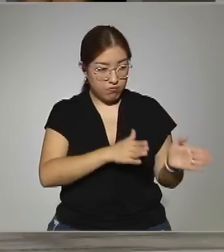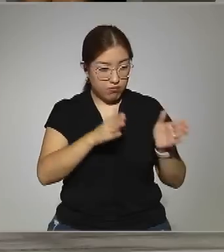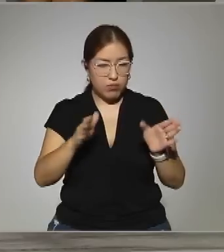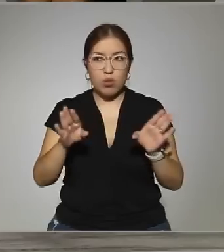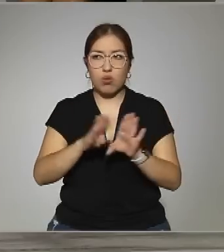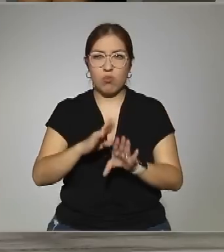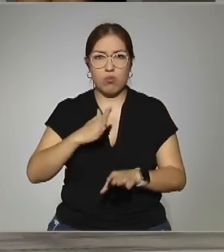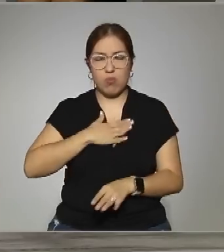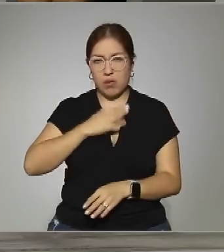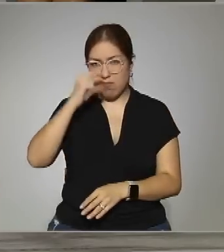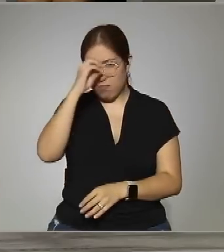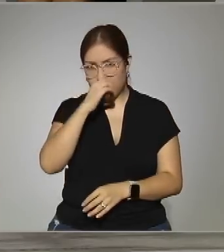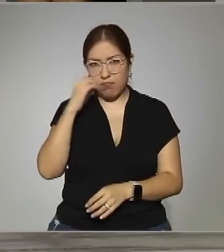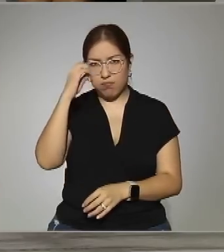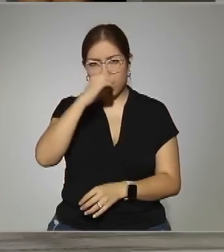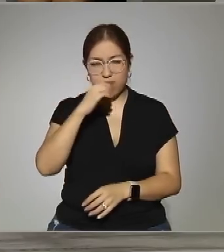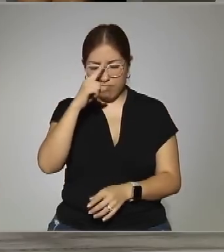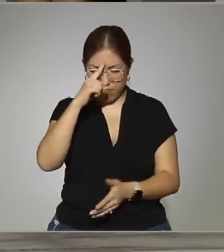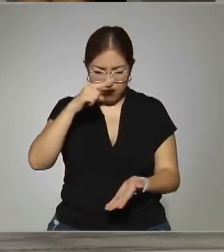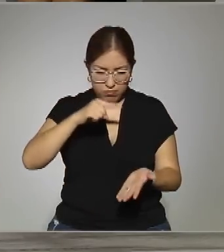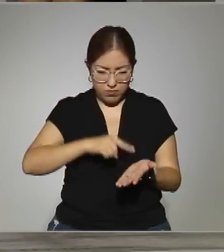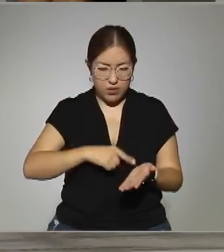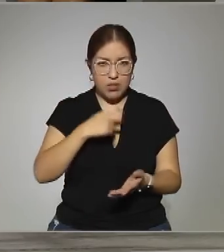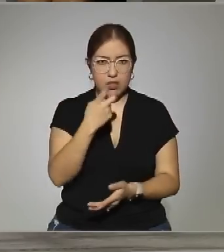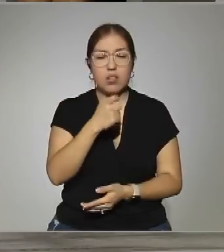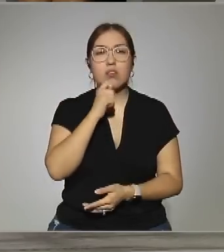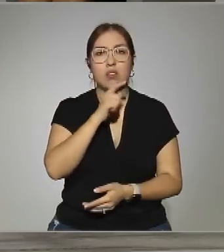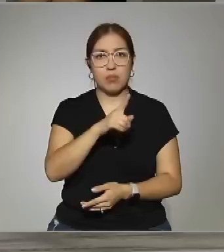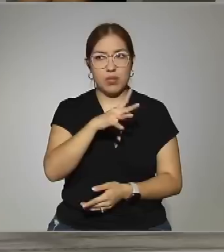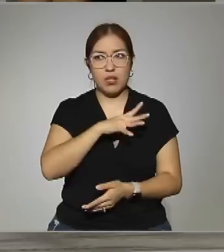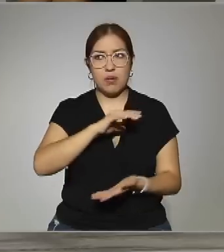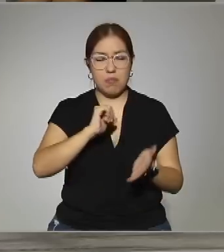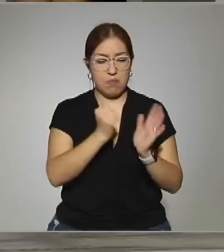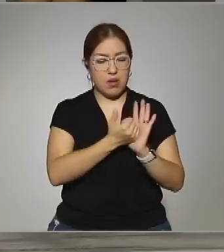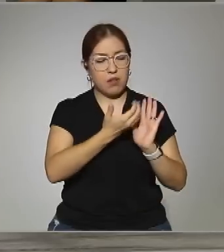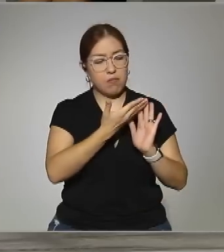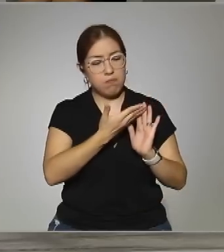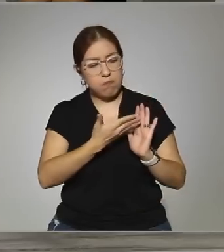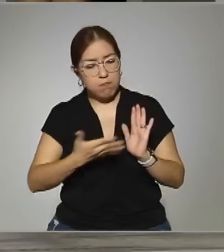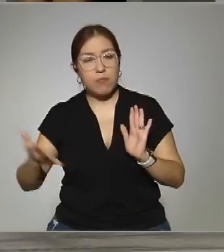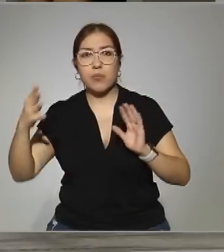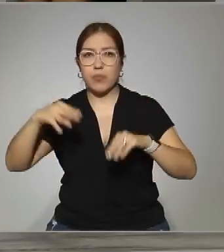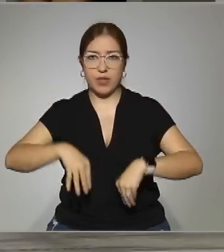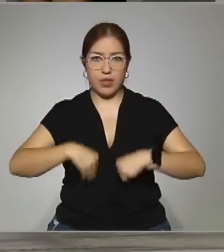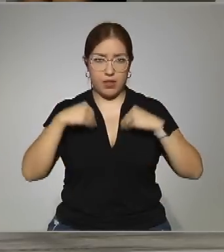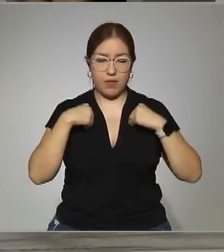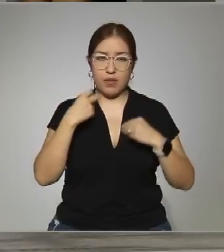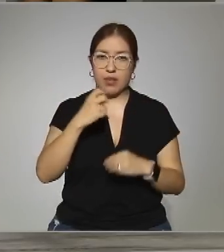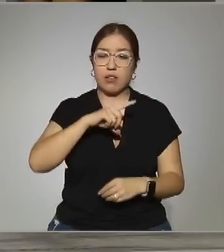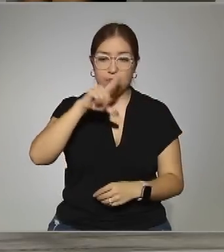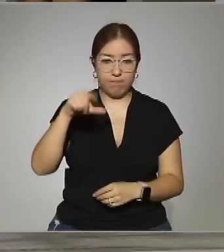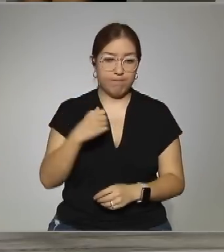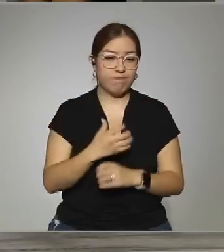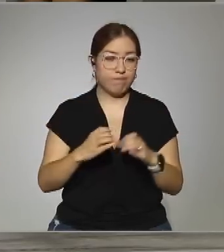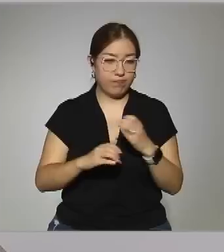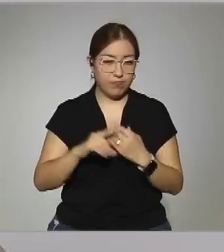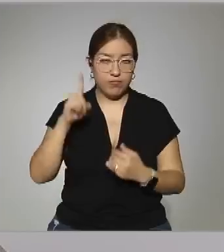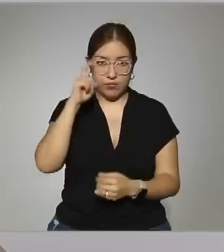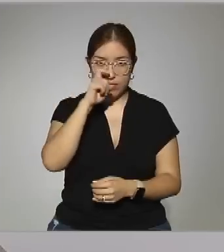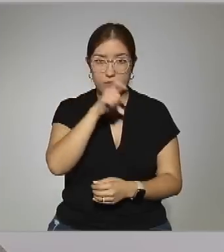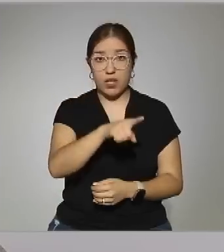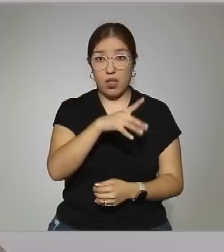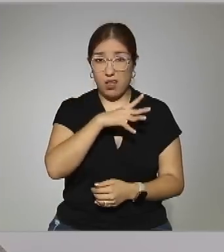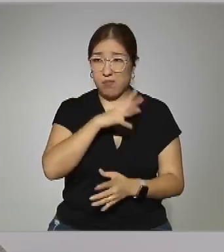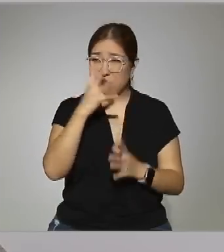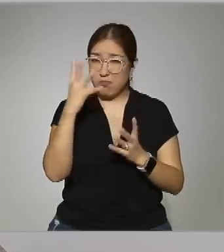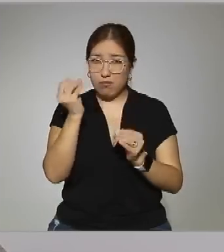subjetividad y de cómo se conforma el psiquismo, eso sí va a tener marcas a lo largo de toda la vida y resonancias. Entonces, a partir de ahí hay muchas